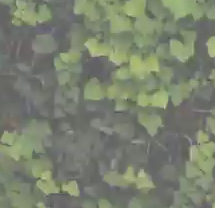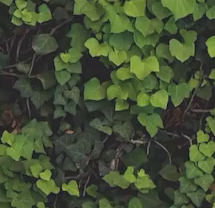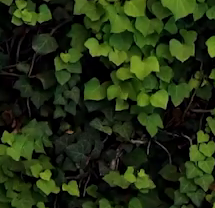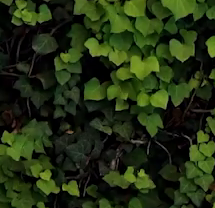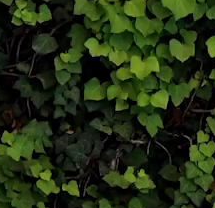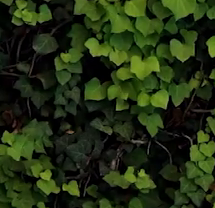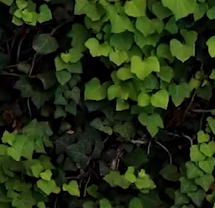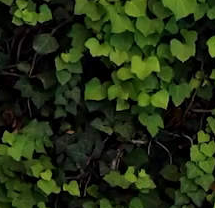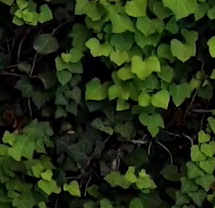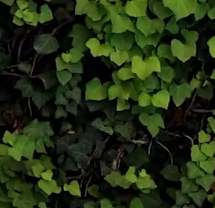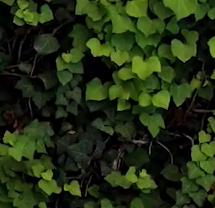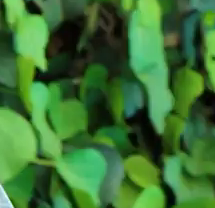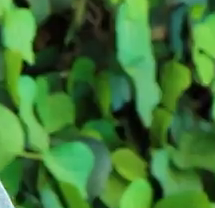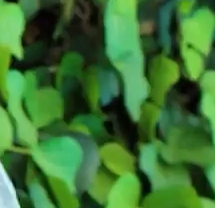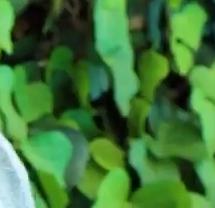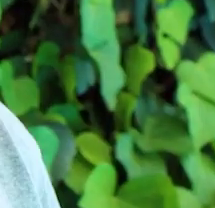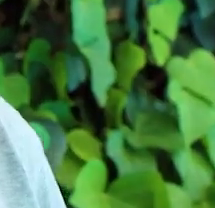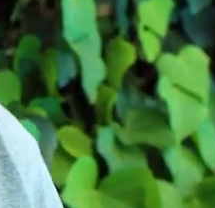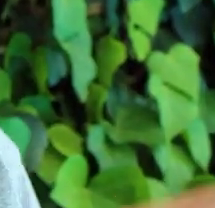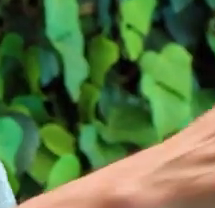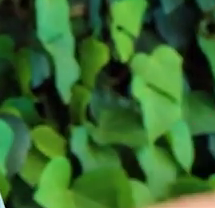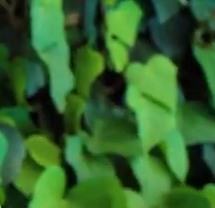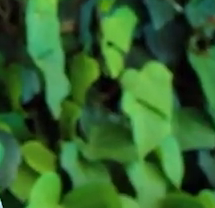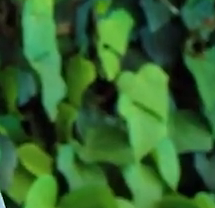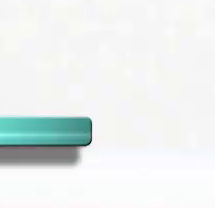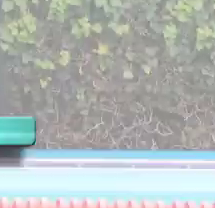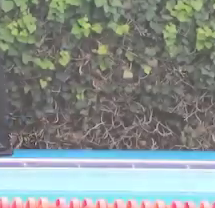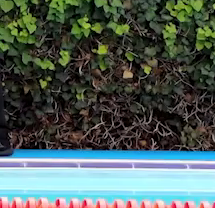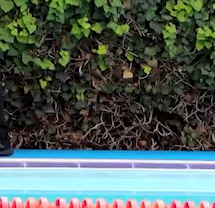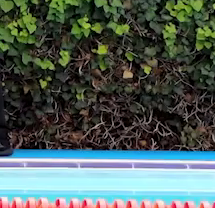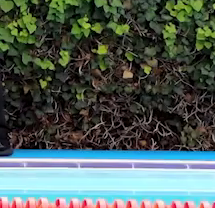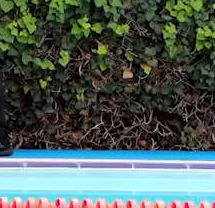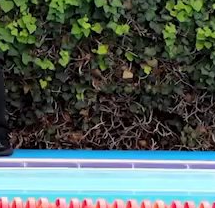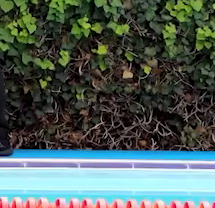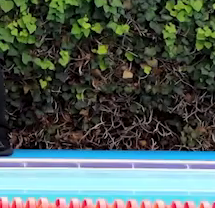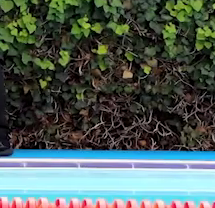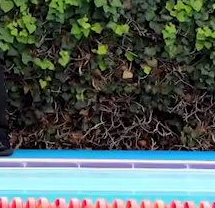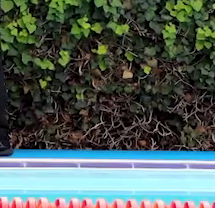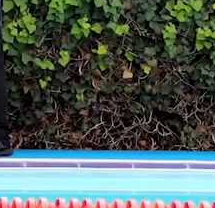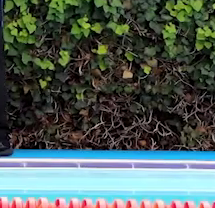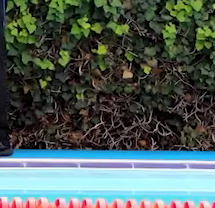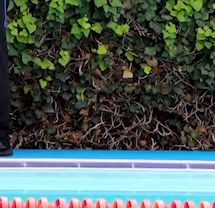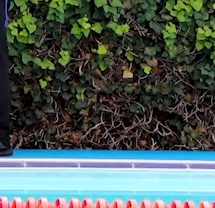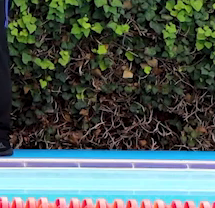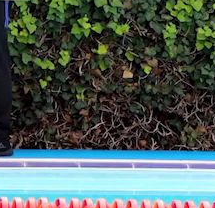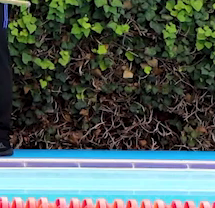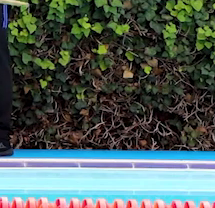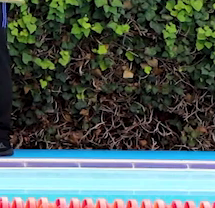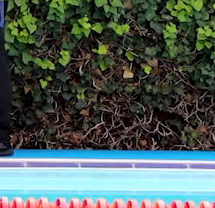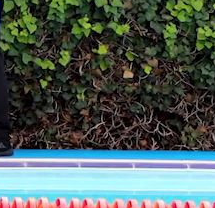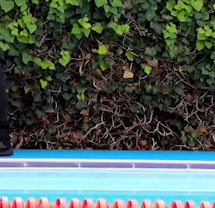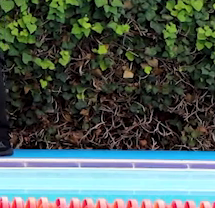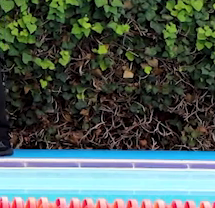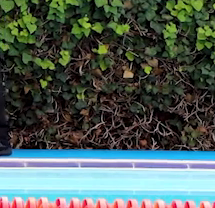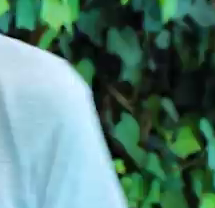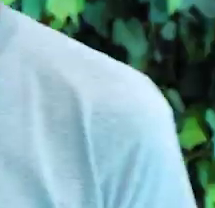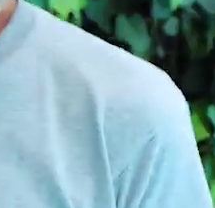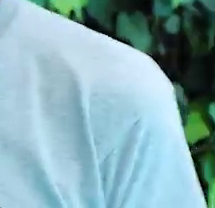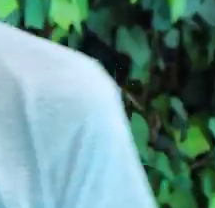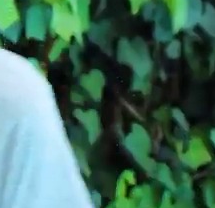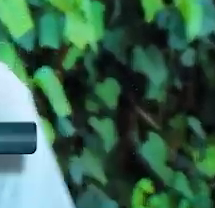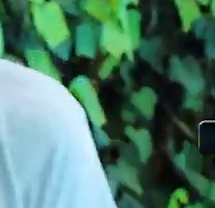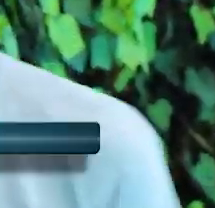recuerda entre clase y clase activa tu cuerpo porque vamos a tomar un balón lo que vamos a trabajar el brazo